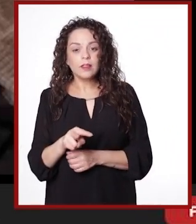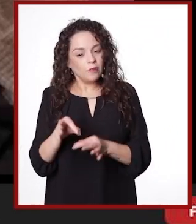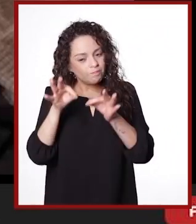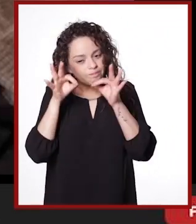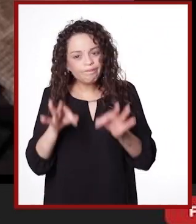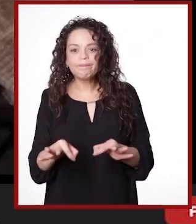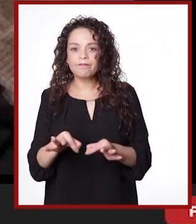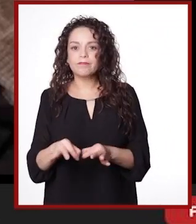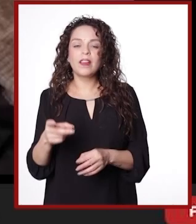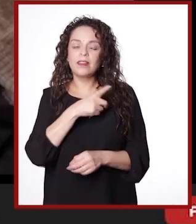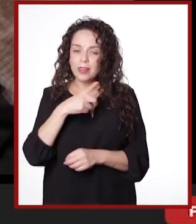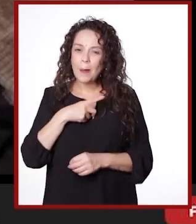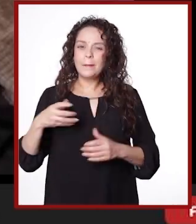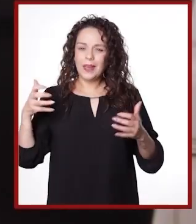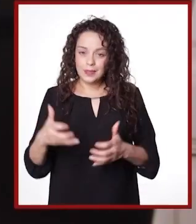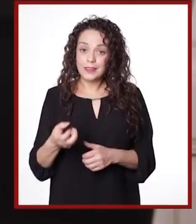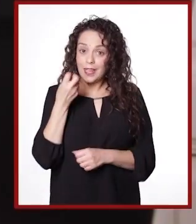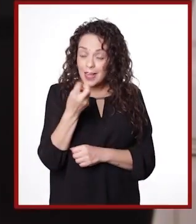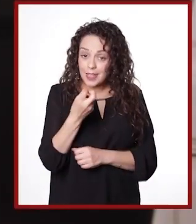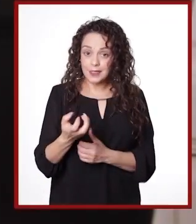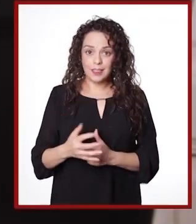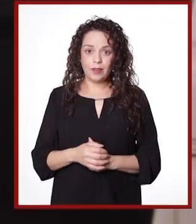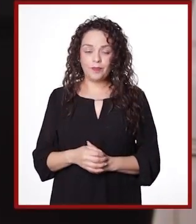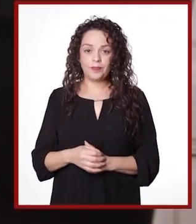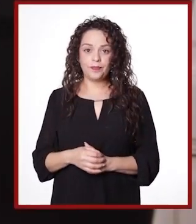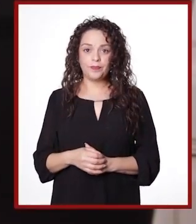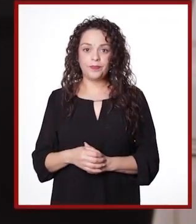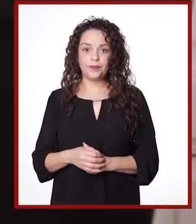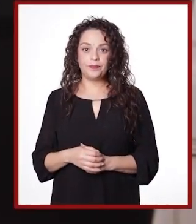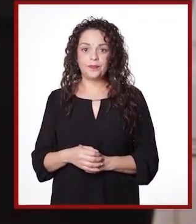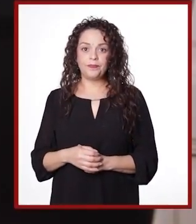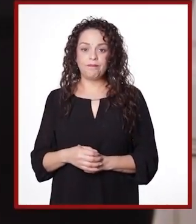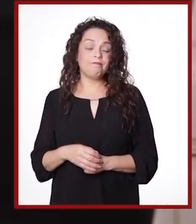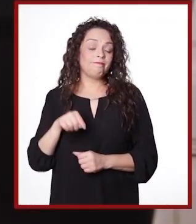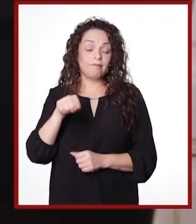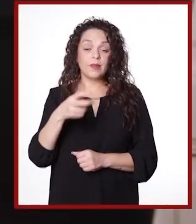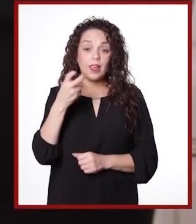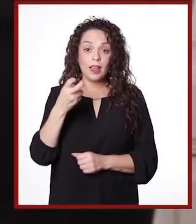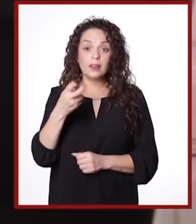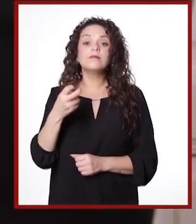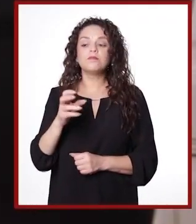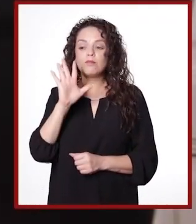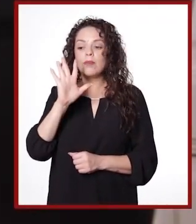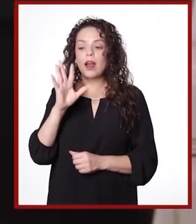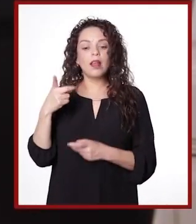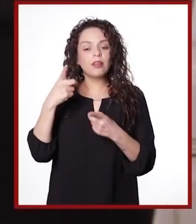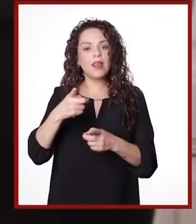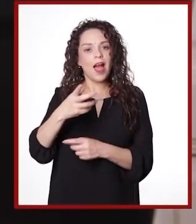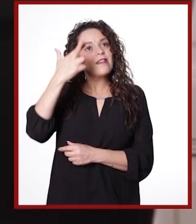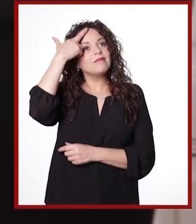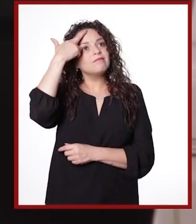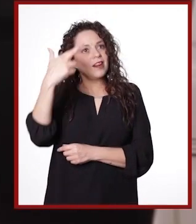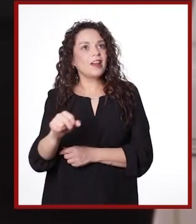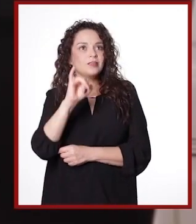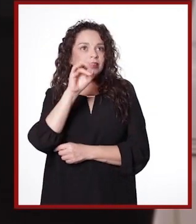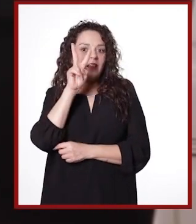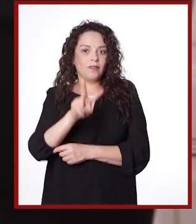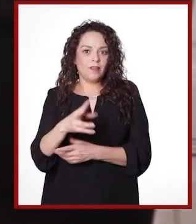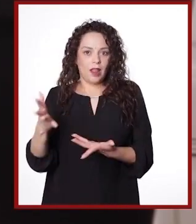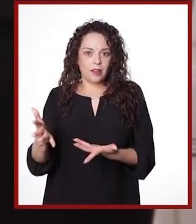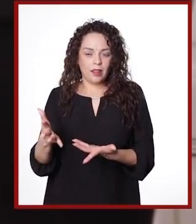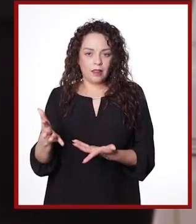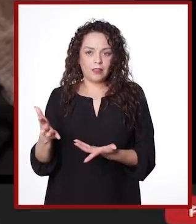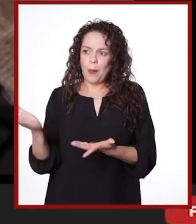correcto, ¿sabes? No, o sea, hacer esto te van a dar la razón. Los invito a